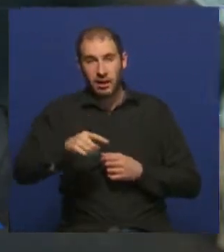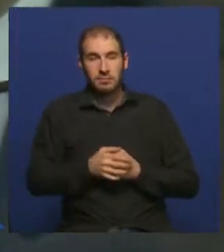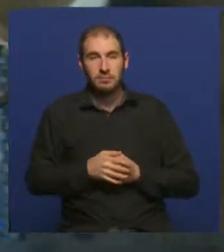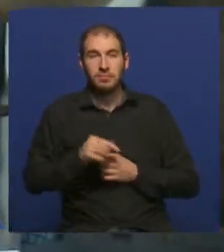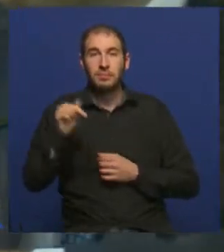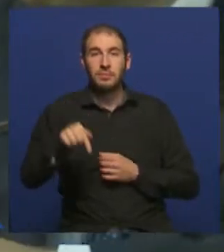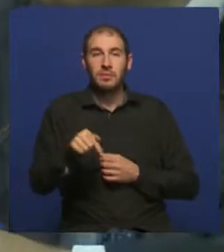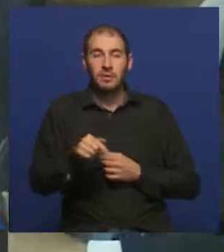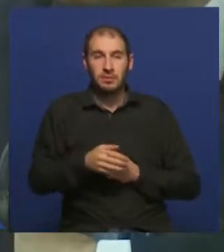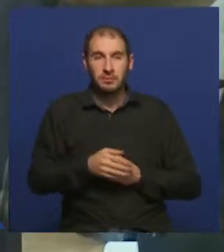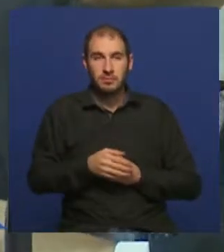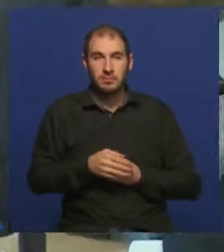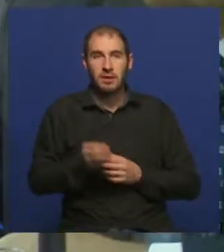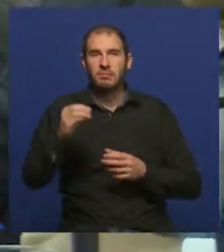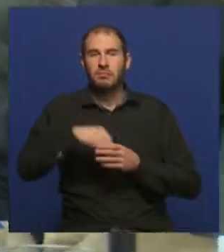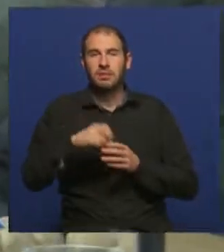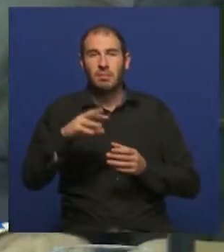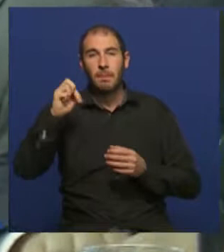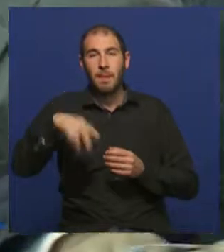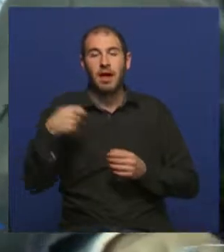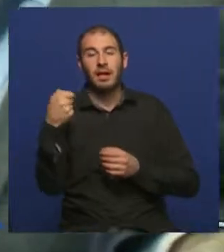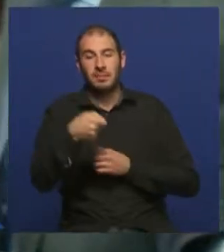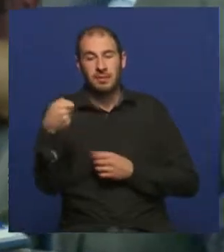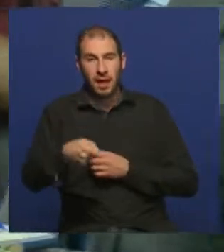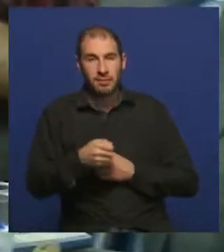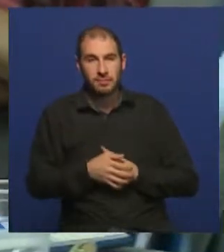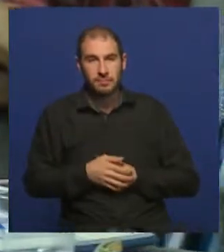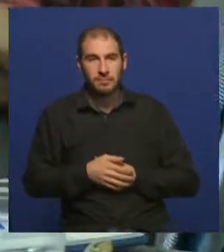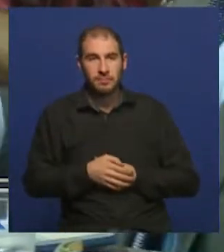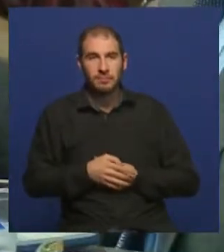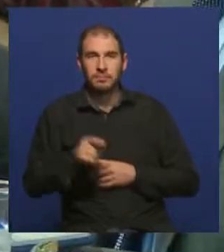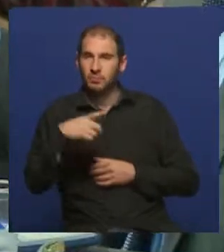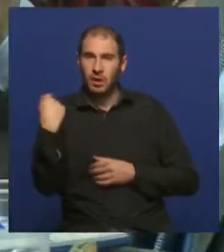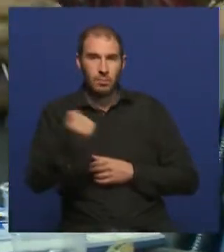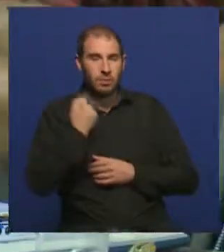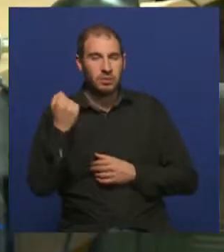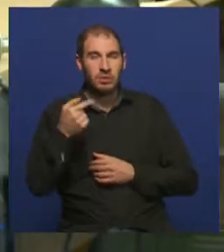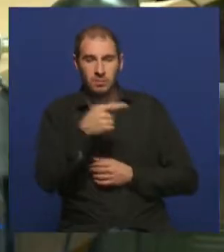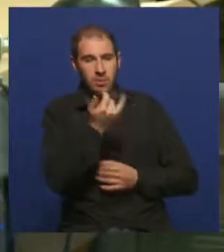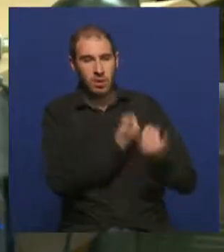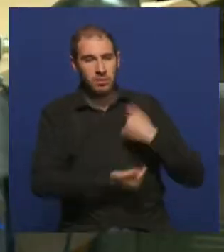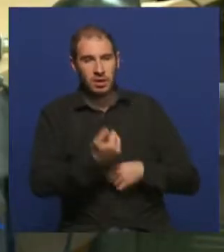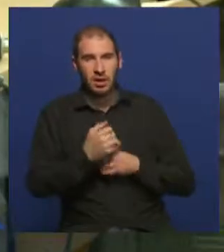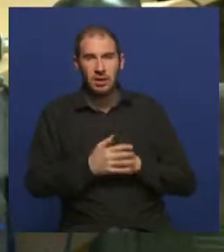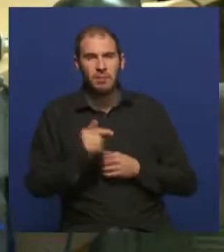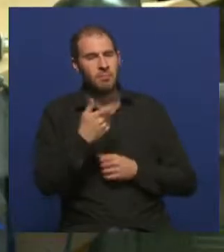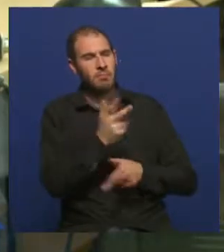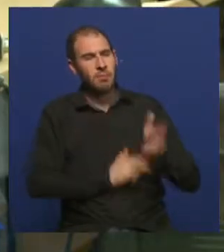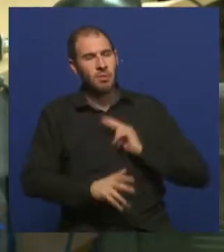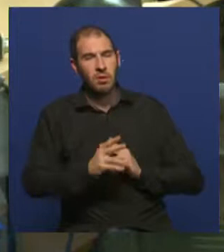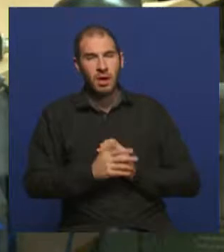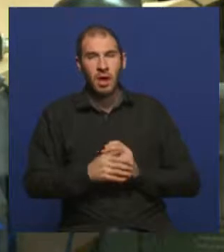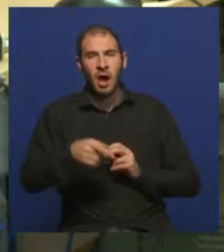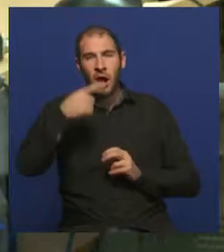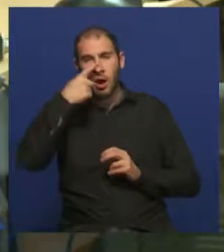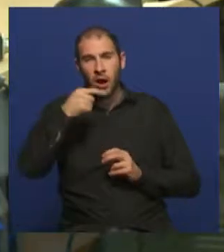parte del denominado plan criminal. Claro. Y es muy importante lo que señalaste recién también cuando dijiste el